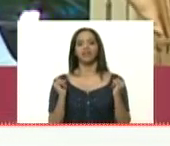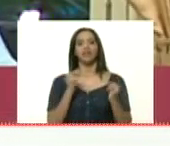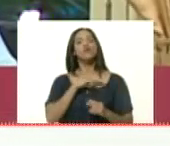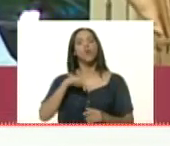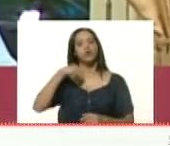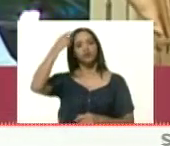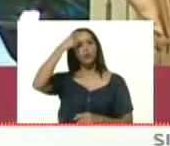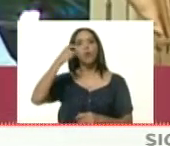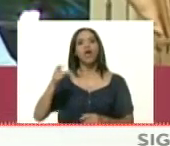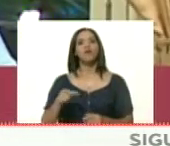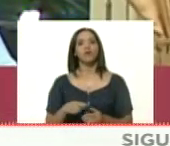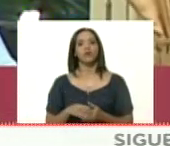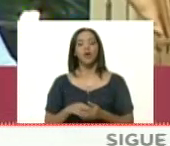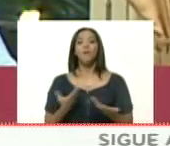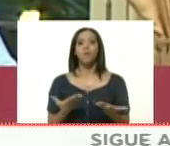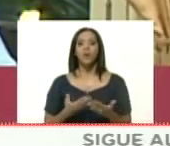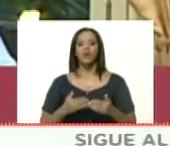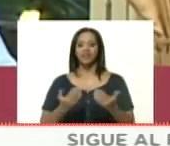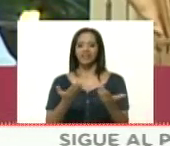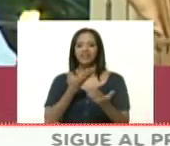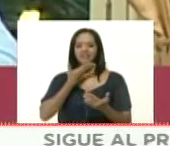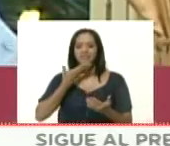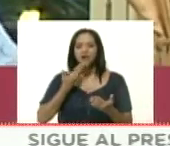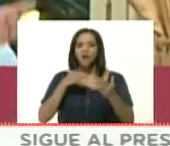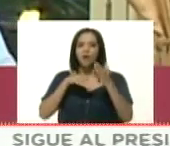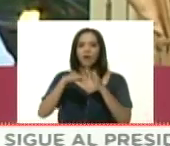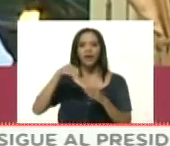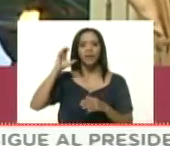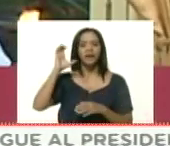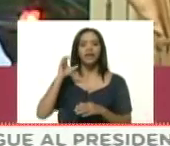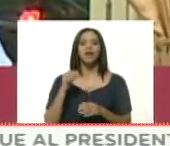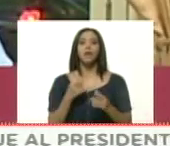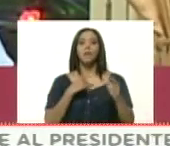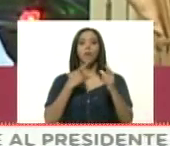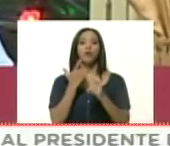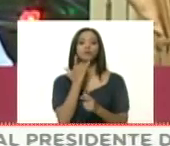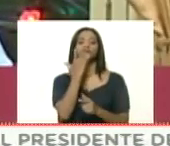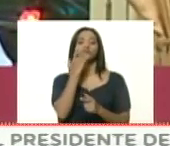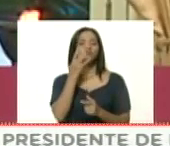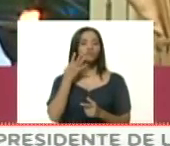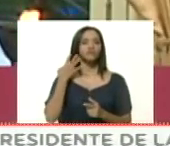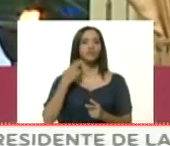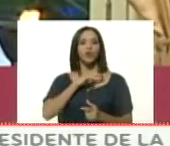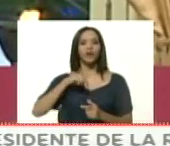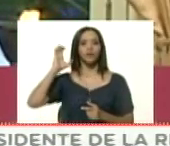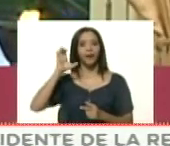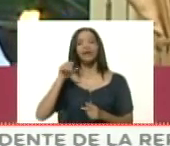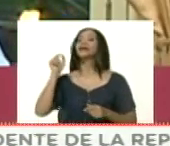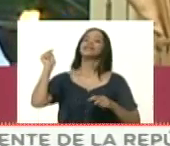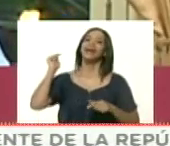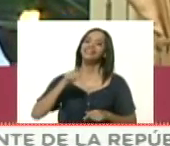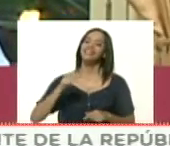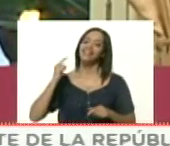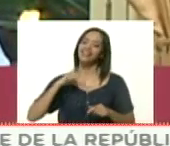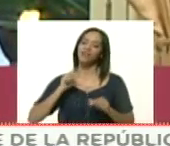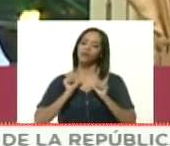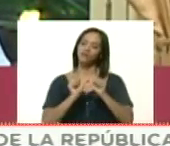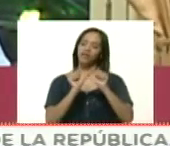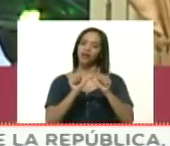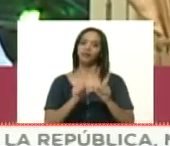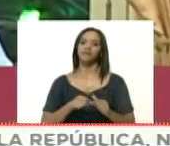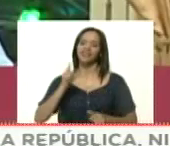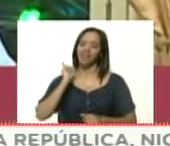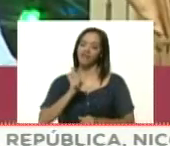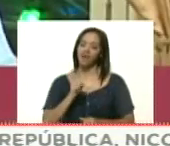nuestro pueblo, por la estabilidad de nuestro país, por el brillo y la grandeza de nuestro país. Y así debemos continuar,